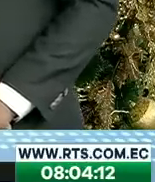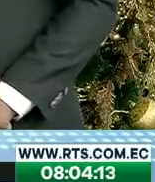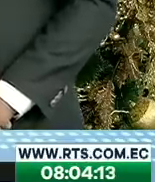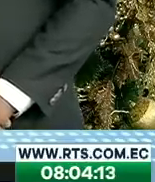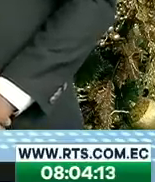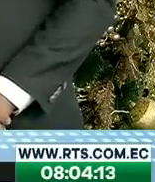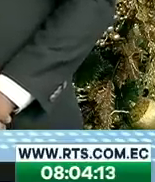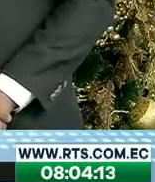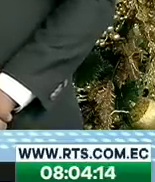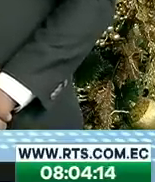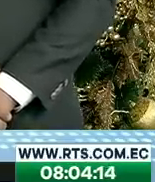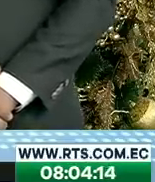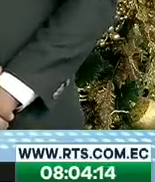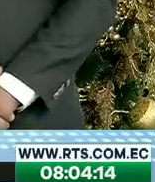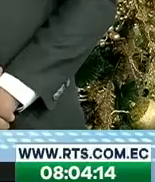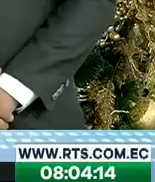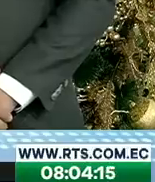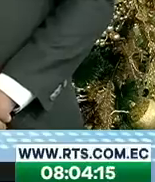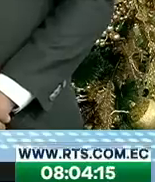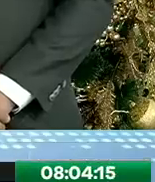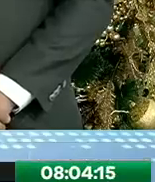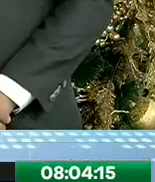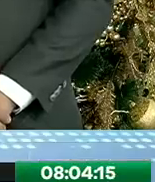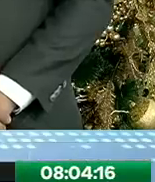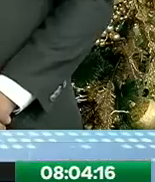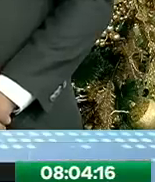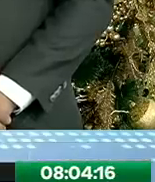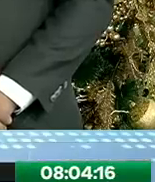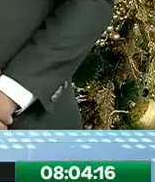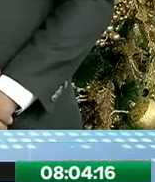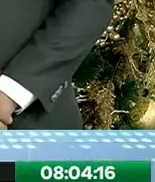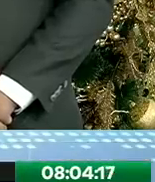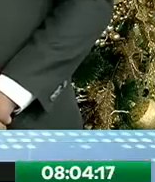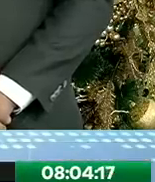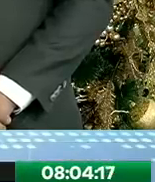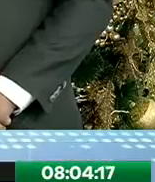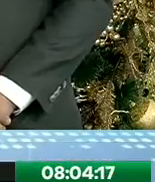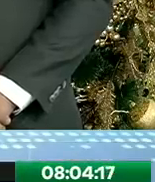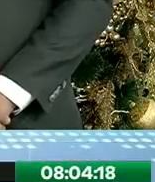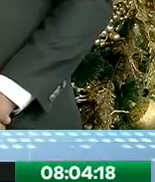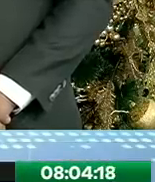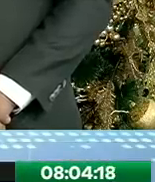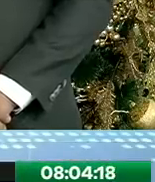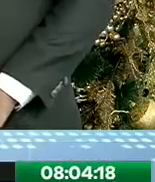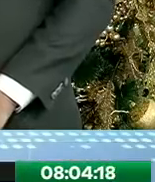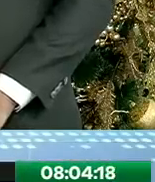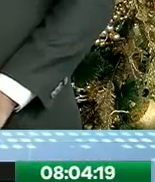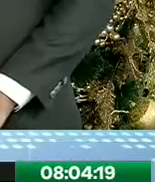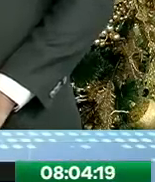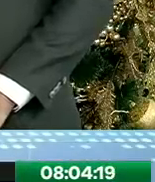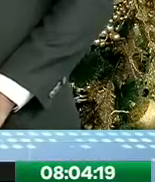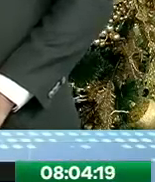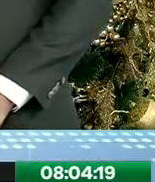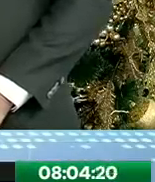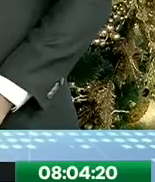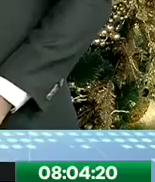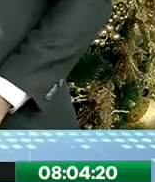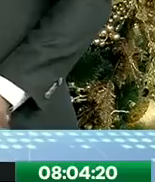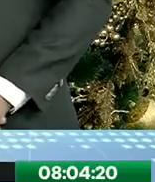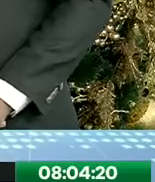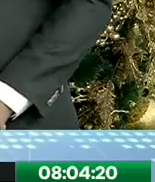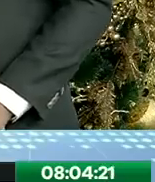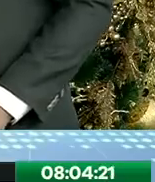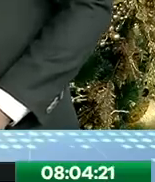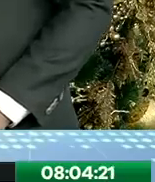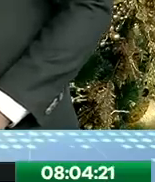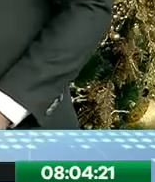suena tirado de los cabellos, me suena a Cococho, pues. A Cococho, ¿no? Claro, pues. Y no a Cococho Escalante, que era un extraordinario futbolista.